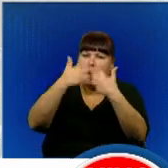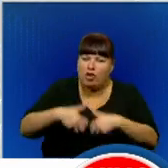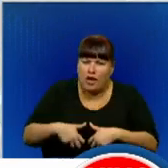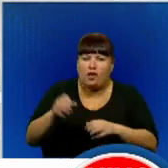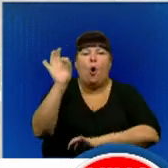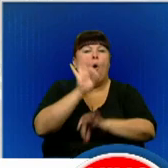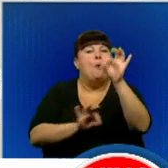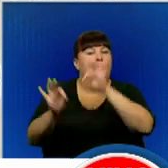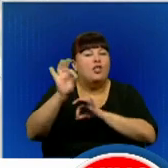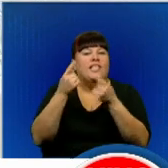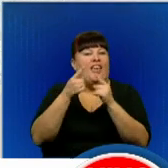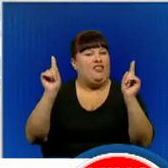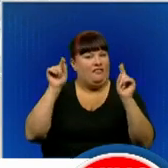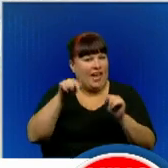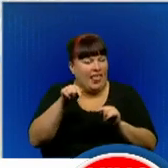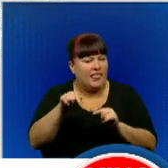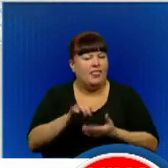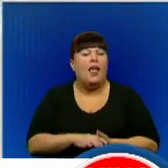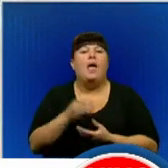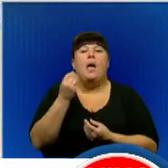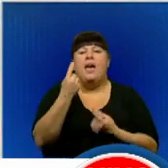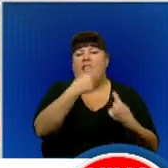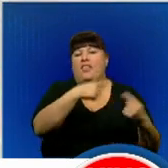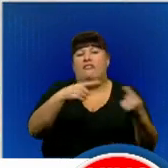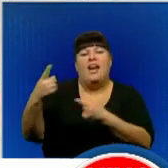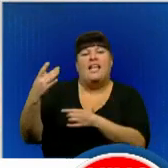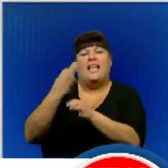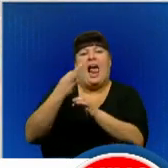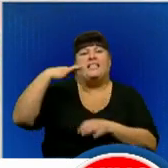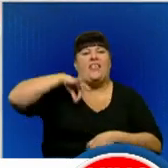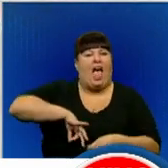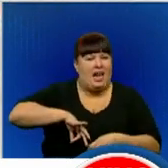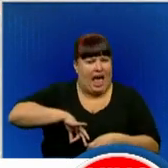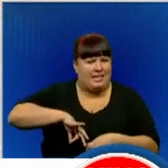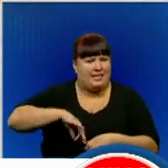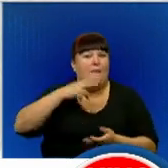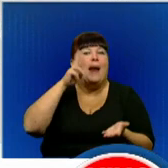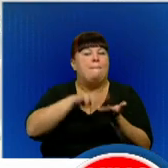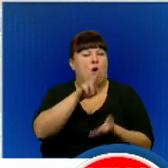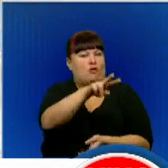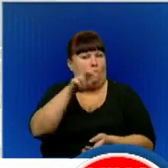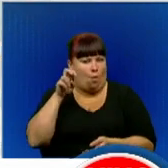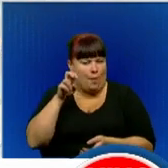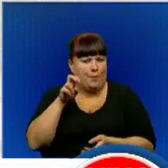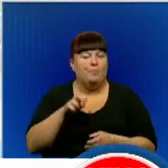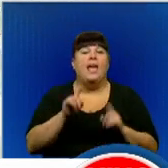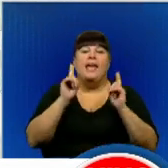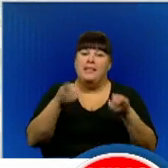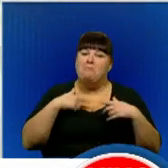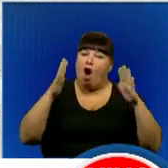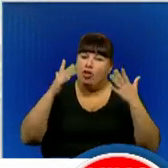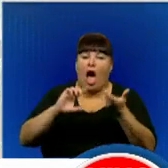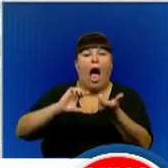una alícuota diferencial para distintos tipos de ganancia imponible también celebró la